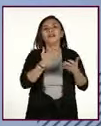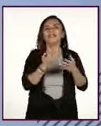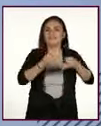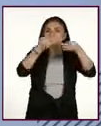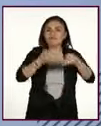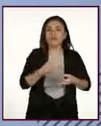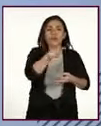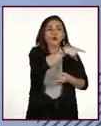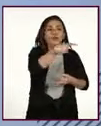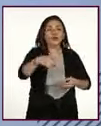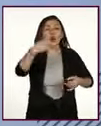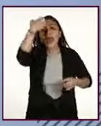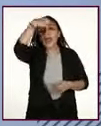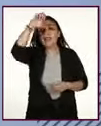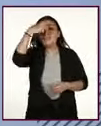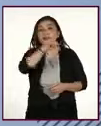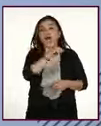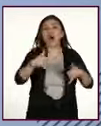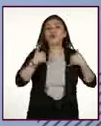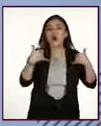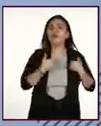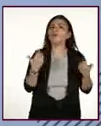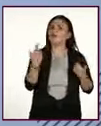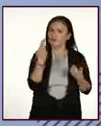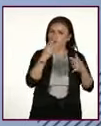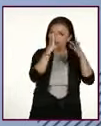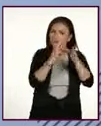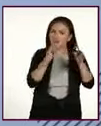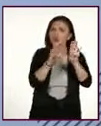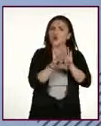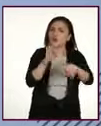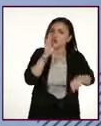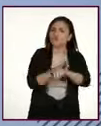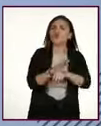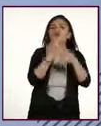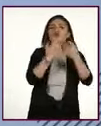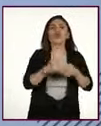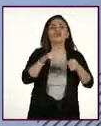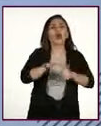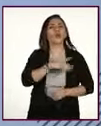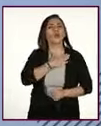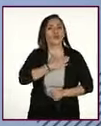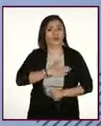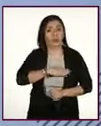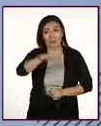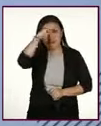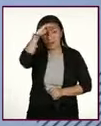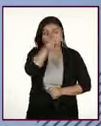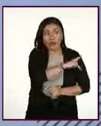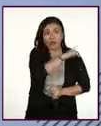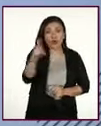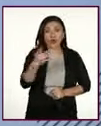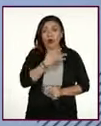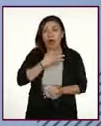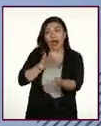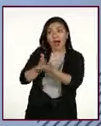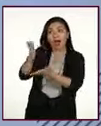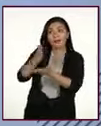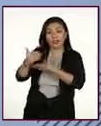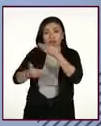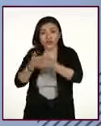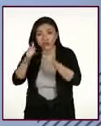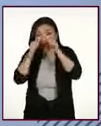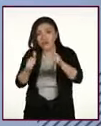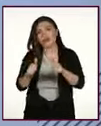legitimar las experiencias de las juventudes, hablar desde la justicia social. No todas y todos tienen el mismo acceso a todos los servicios, pero nosotros